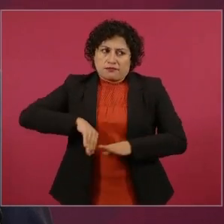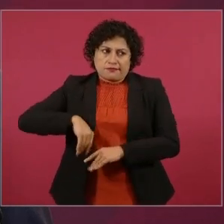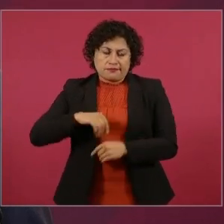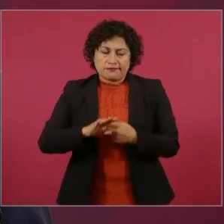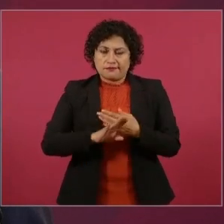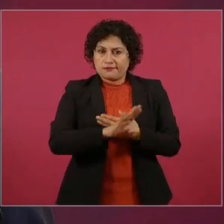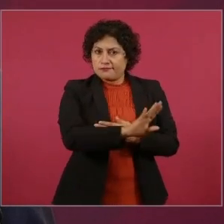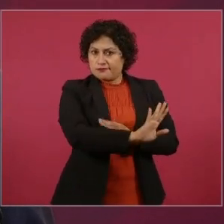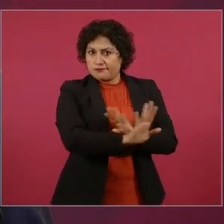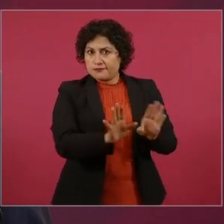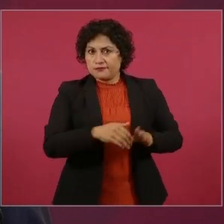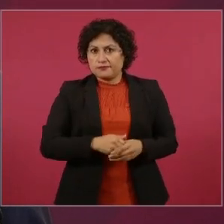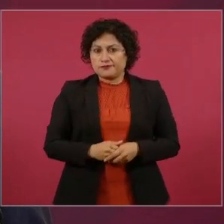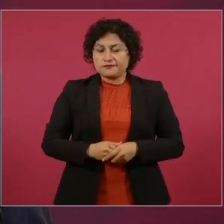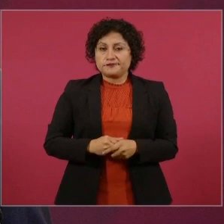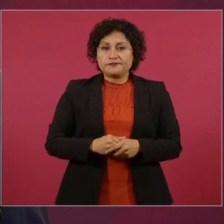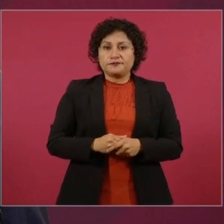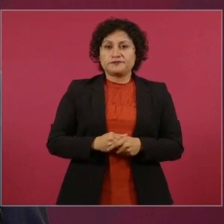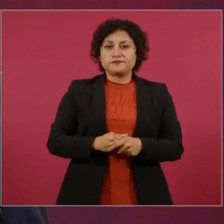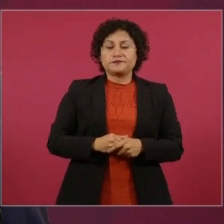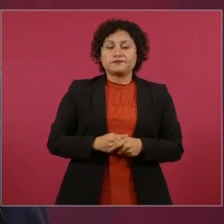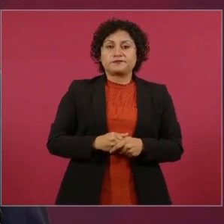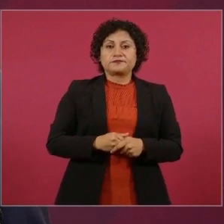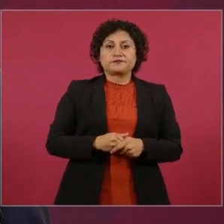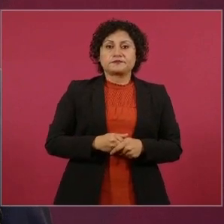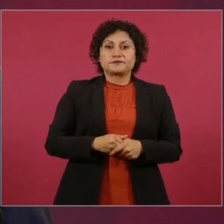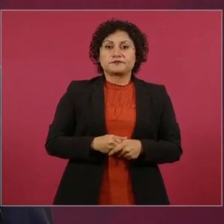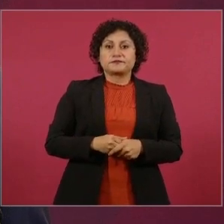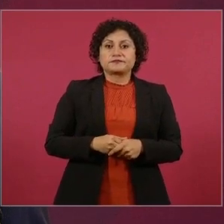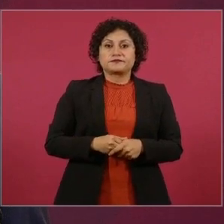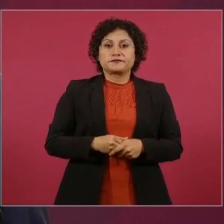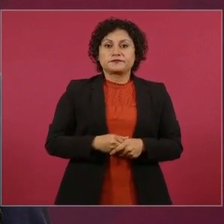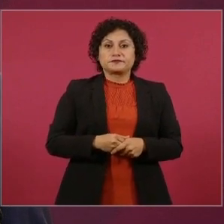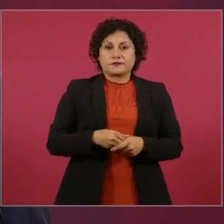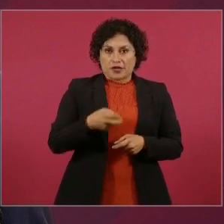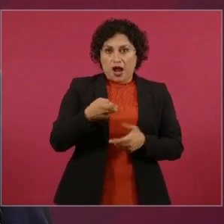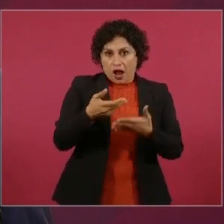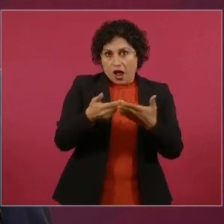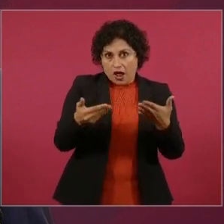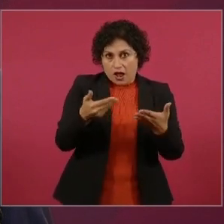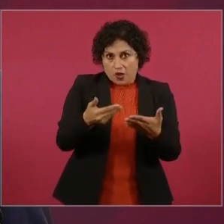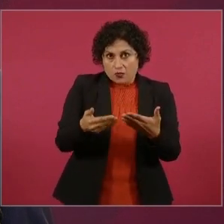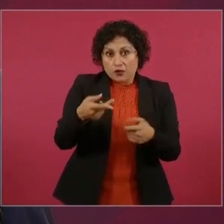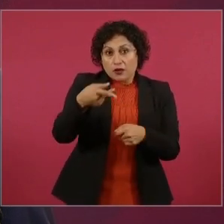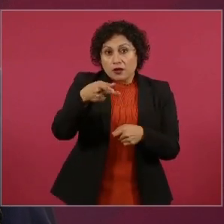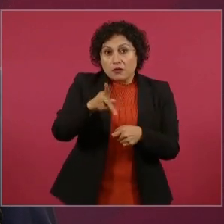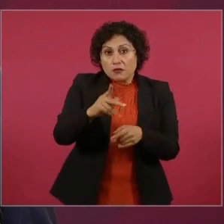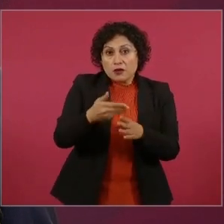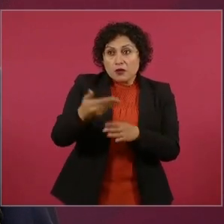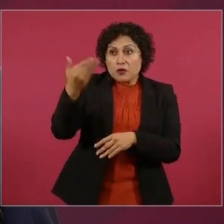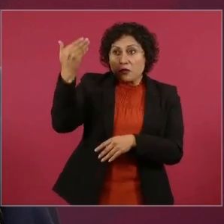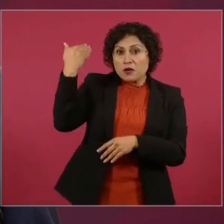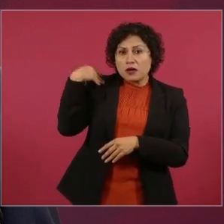cartera Este pero antes no se ponían hasta de